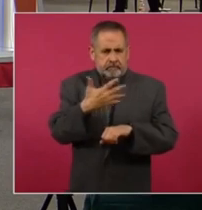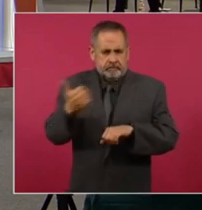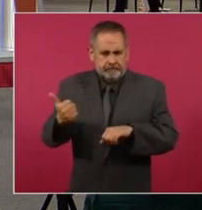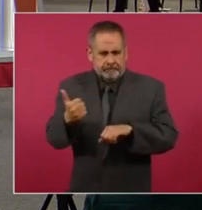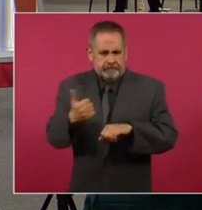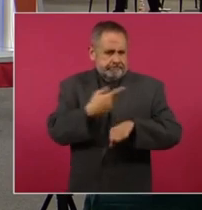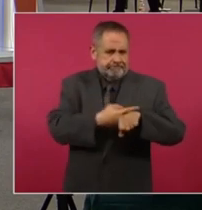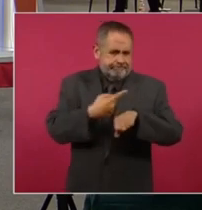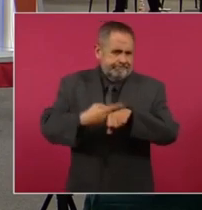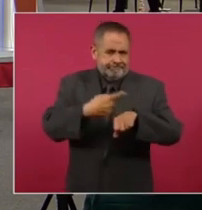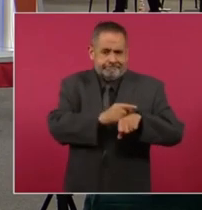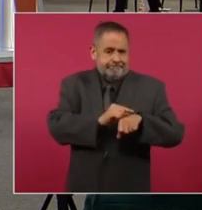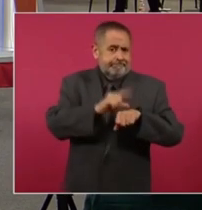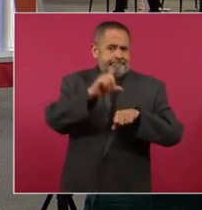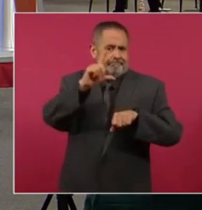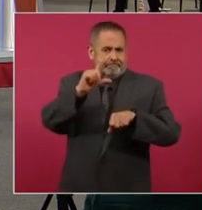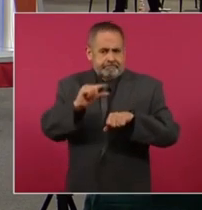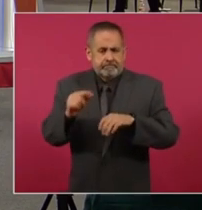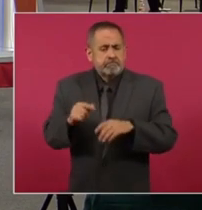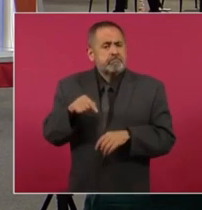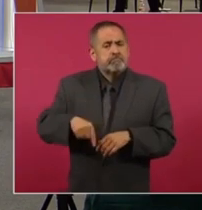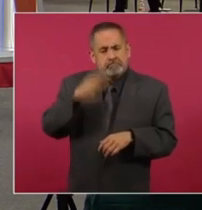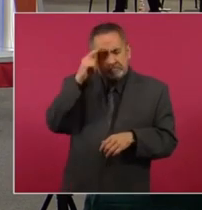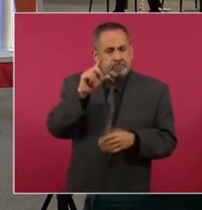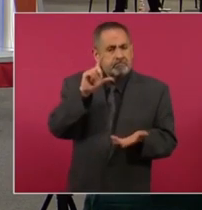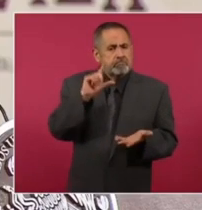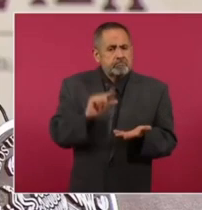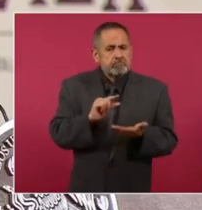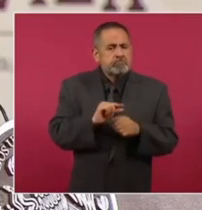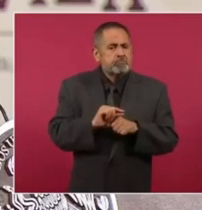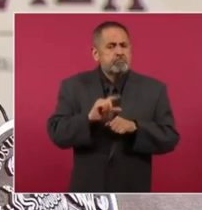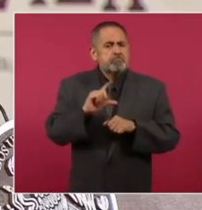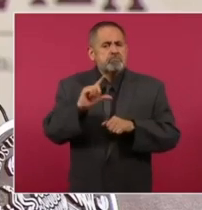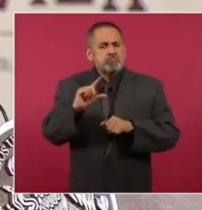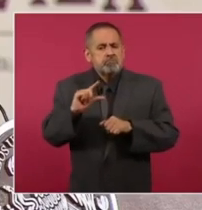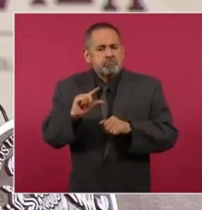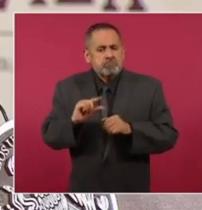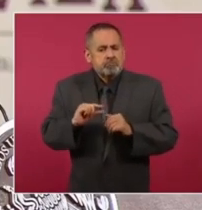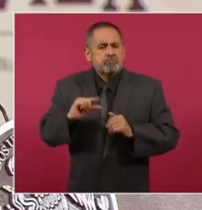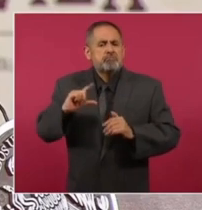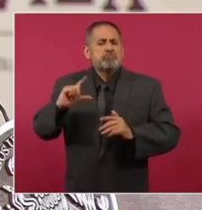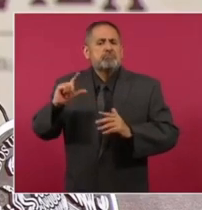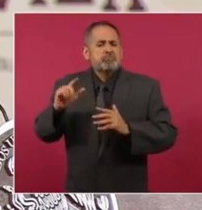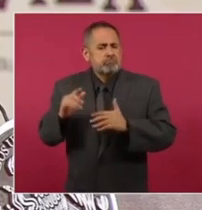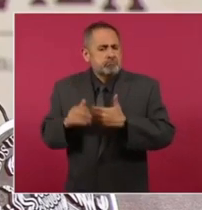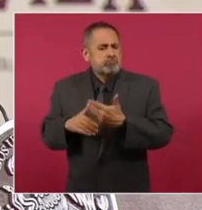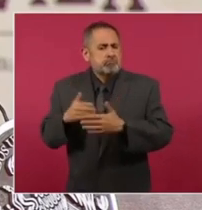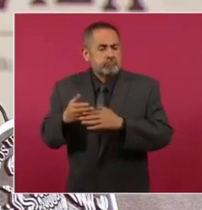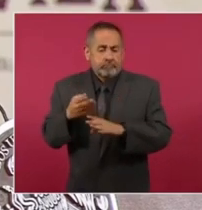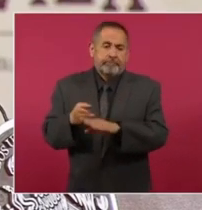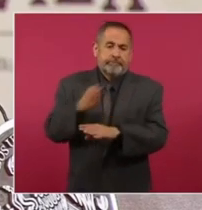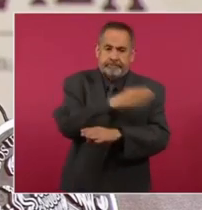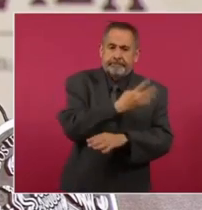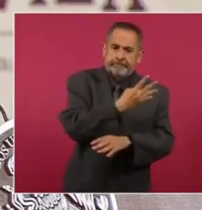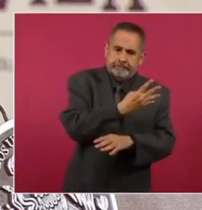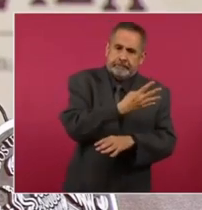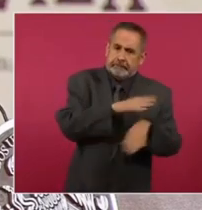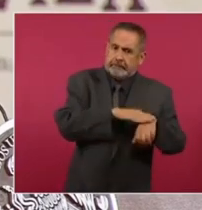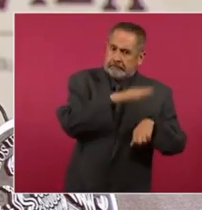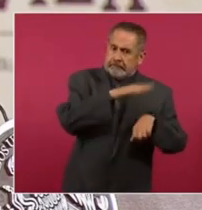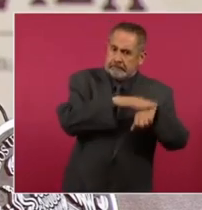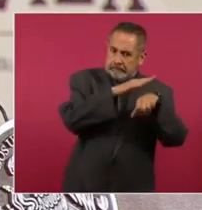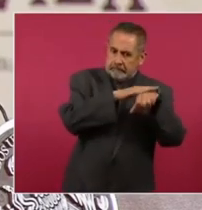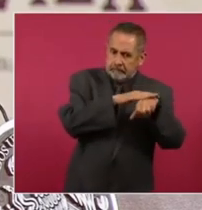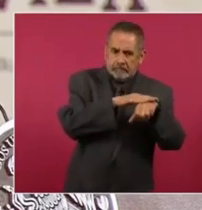la gráfica, fueron mucho menores incluso en la cantidad de casos comparadas con la ola 4, que fue precisamente en